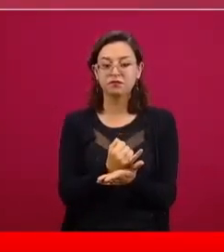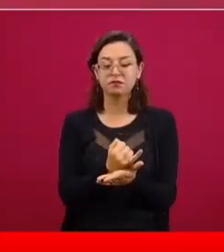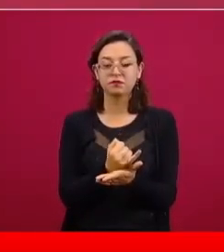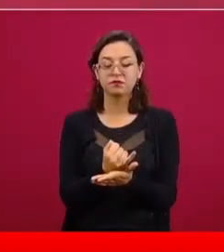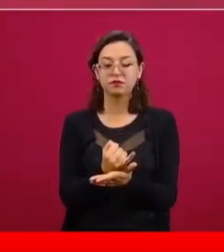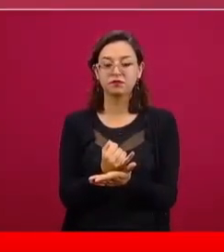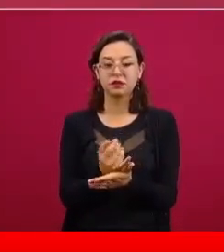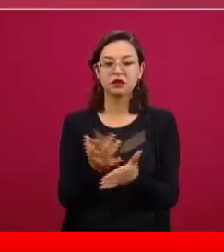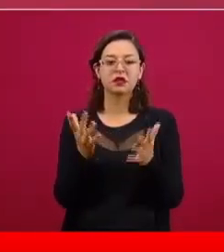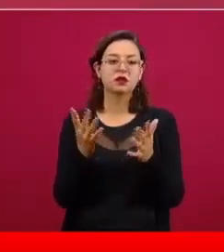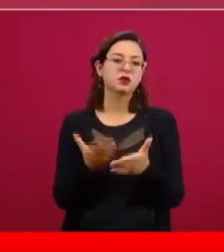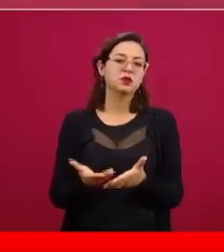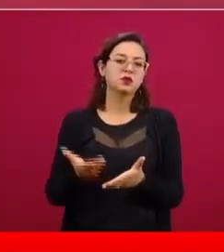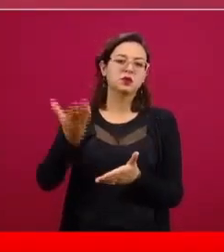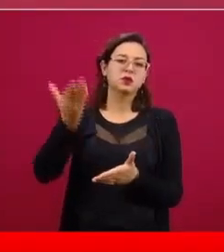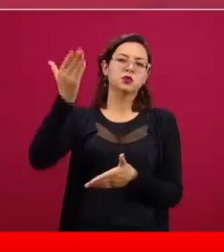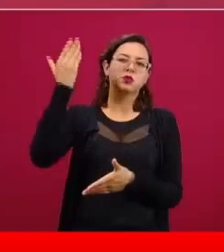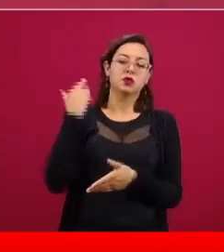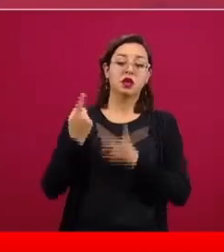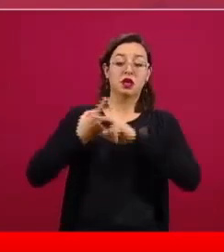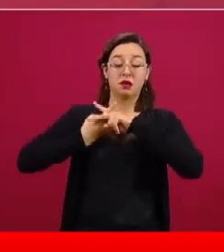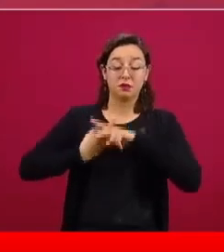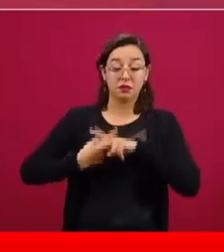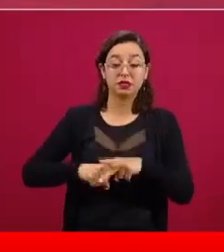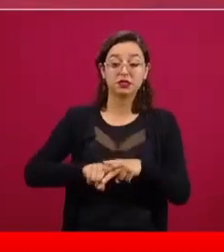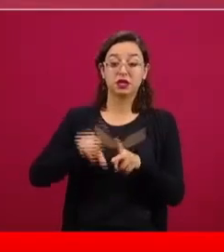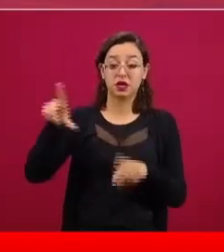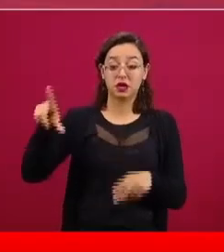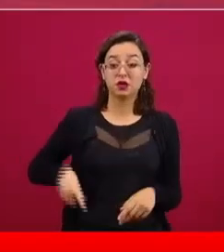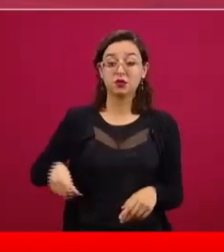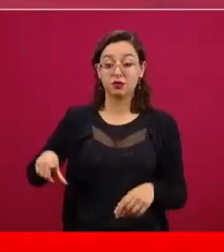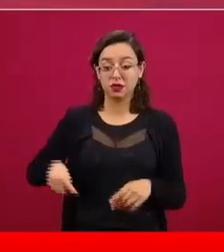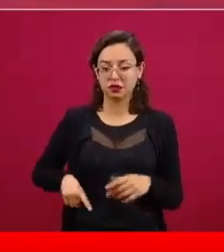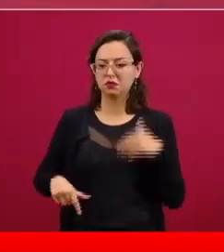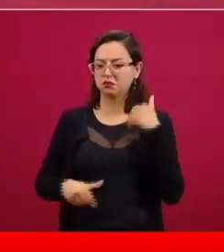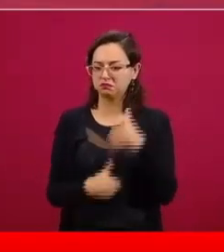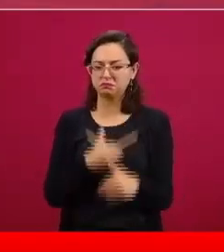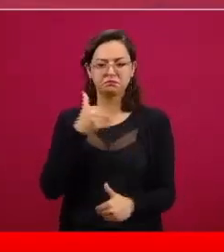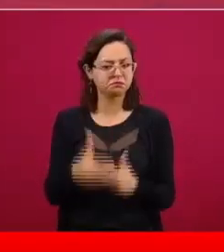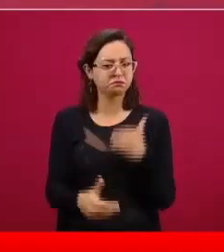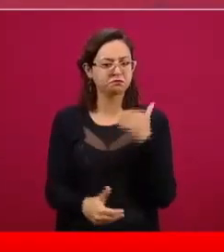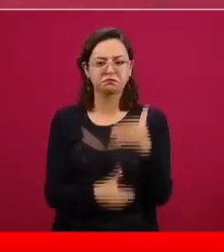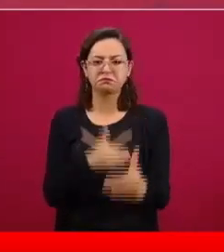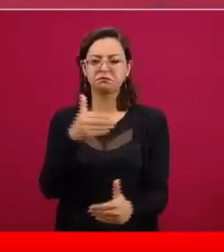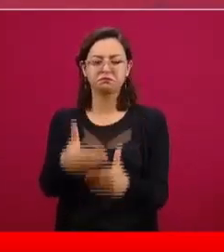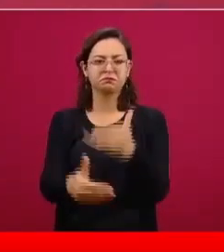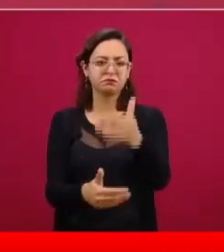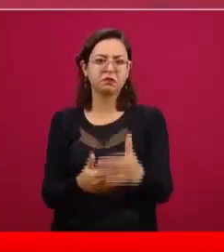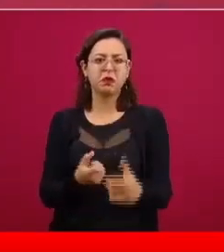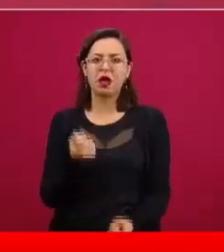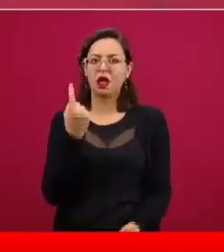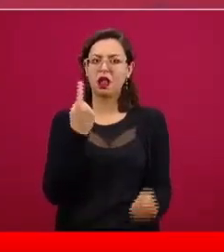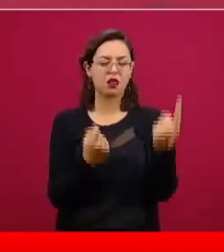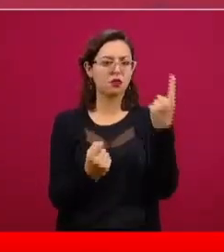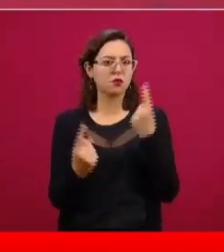en marcha desde el principio. Algunos no